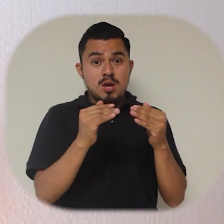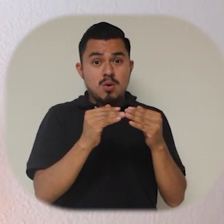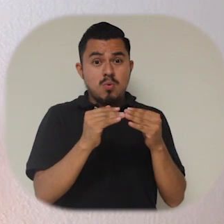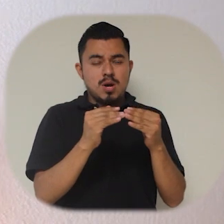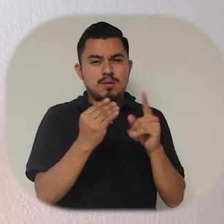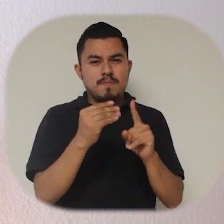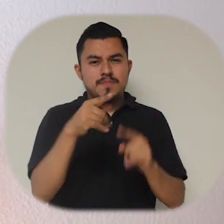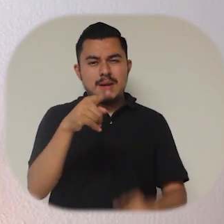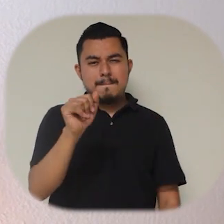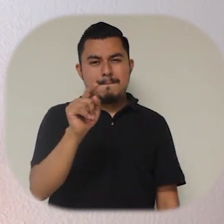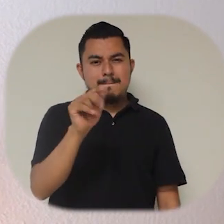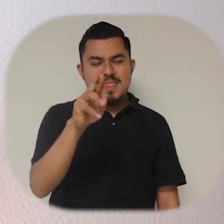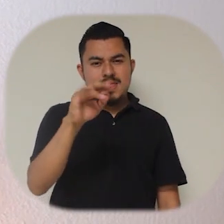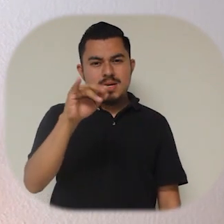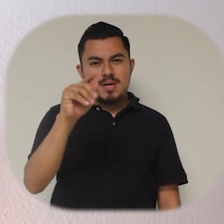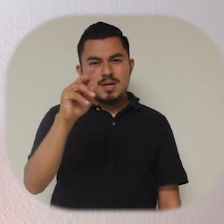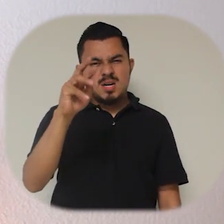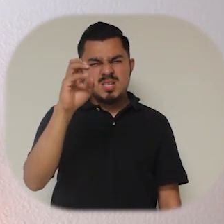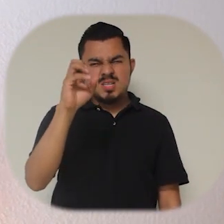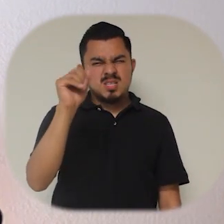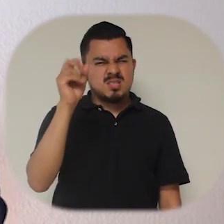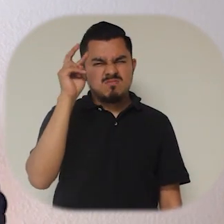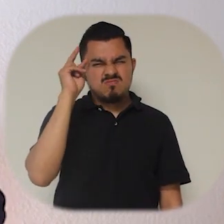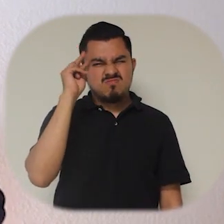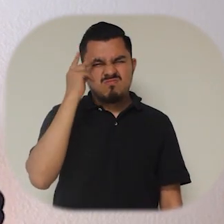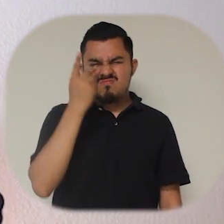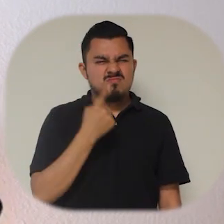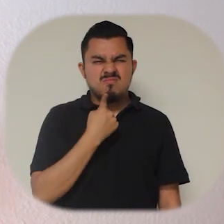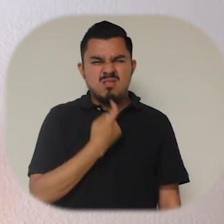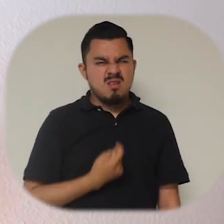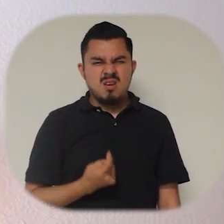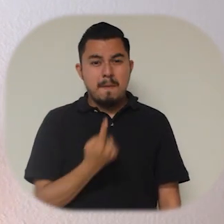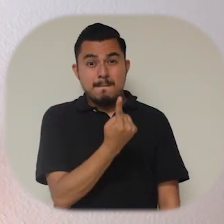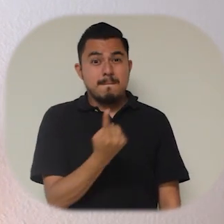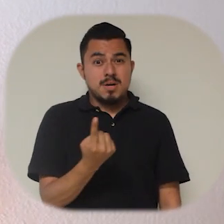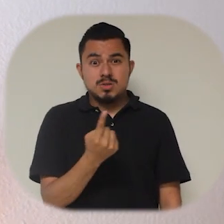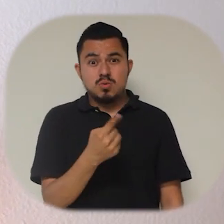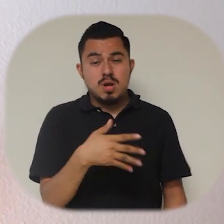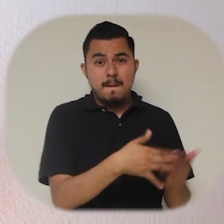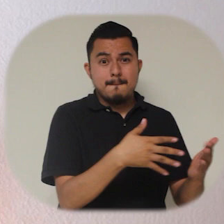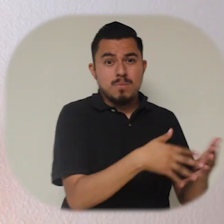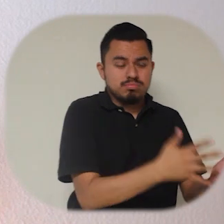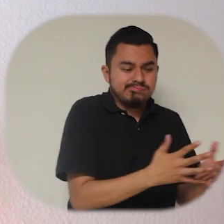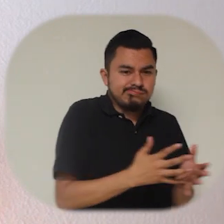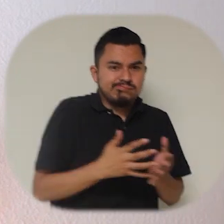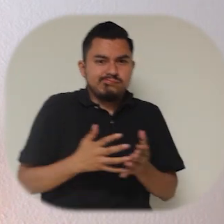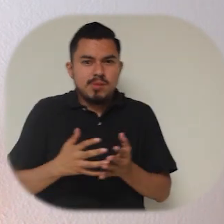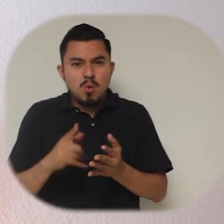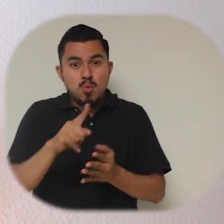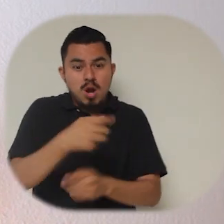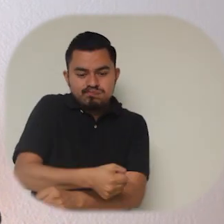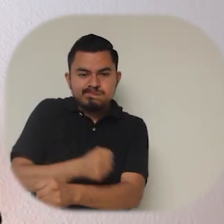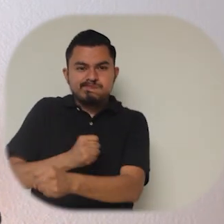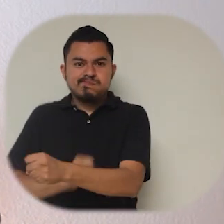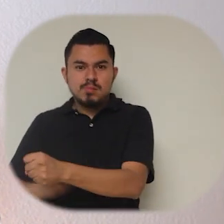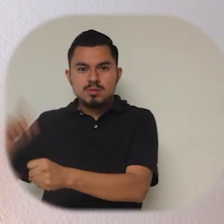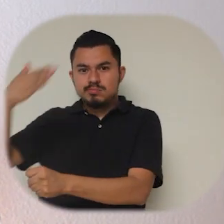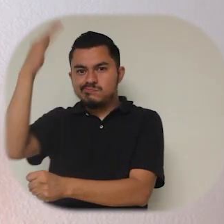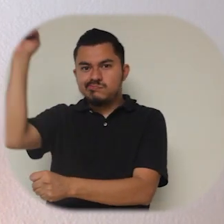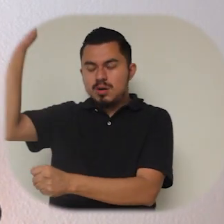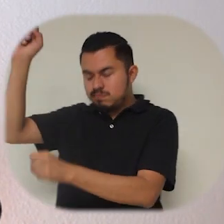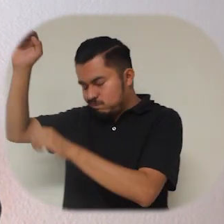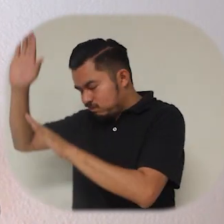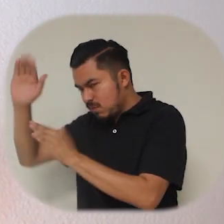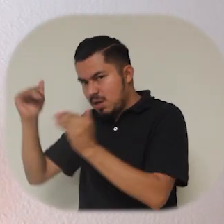que ellos llevaban a su pueblo y ellos ofrecían la ofrenda ante el Señor. También el Levítico, nosotros vemos que